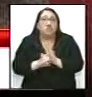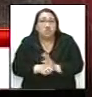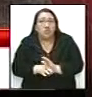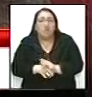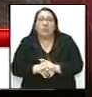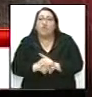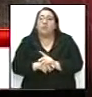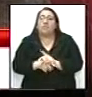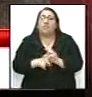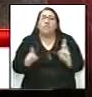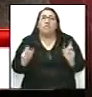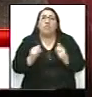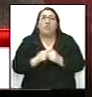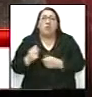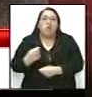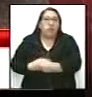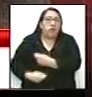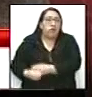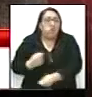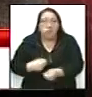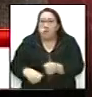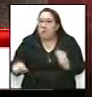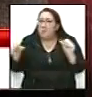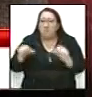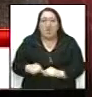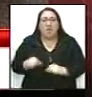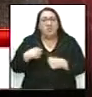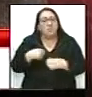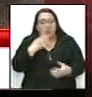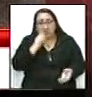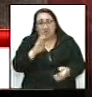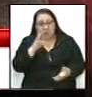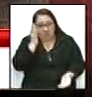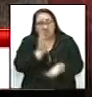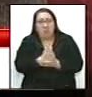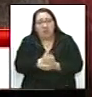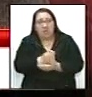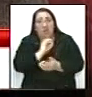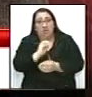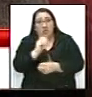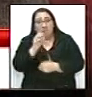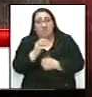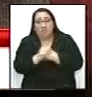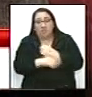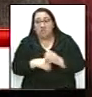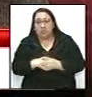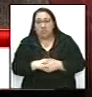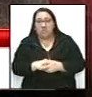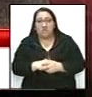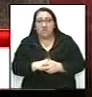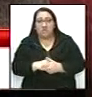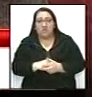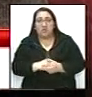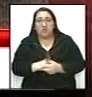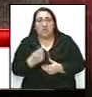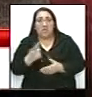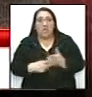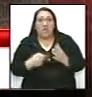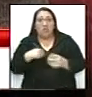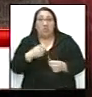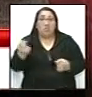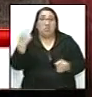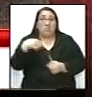van a haber los contrabandos de siempre. Y eso lo tenemos que decir categóricamente y advertirle al país, y sobre todo, que venimos del